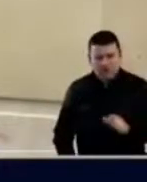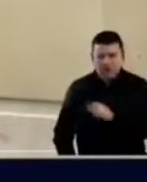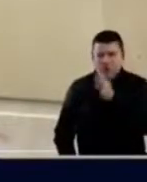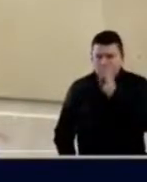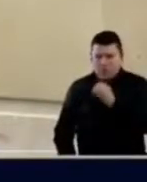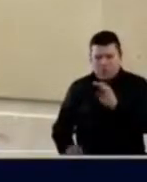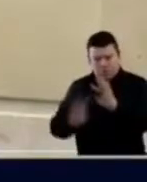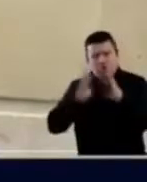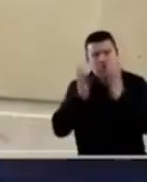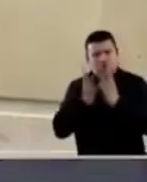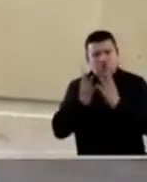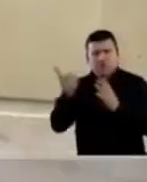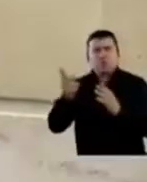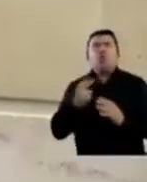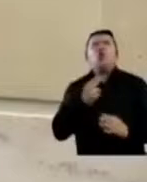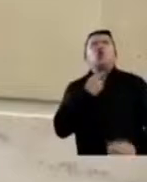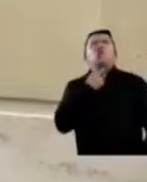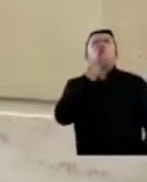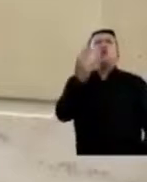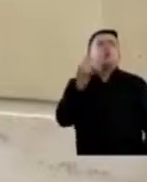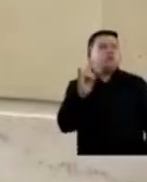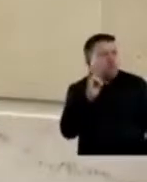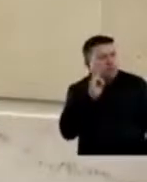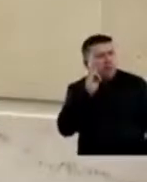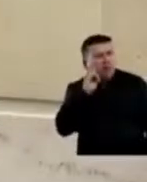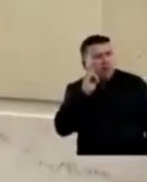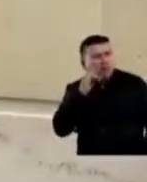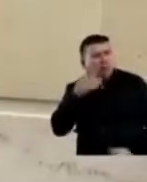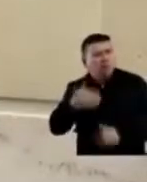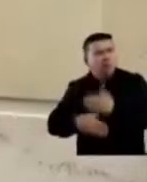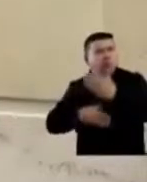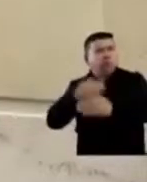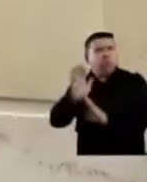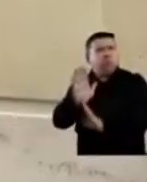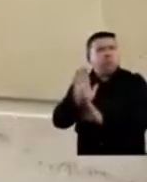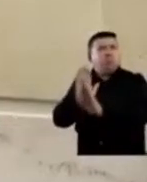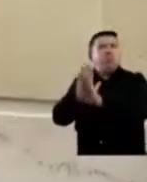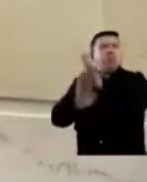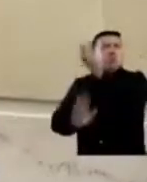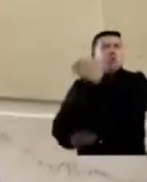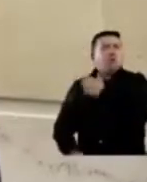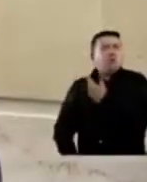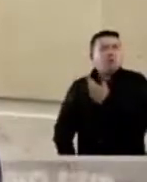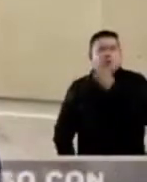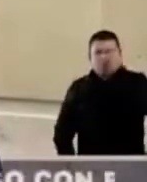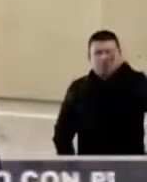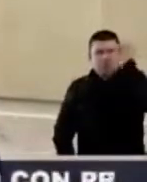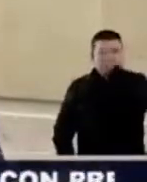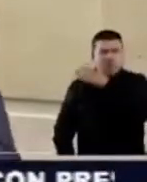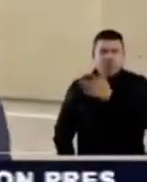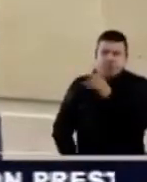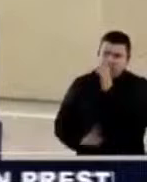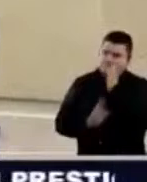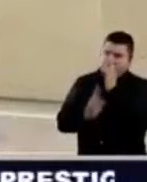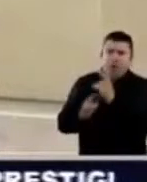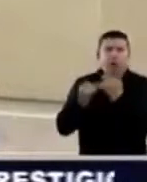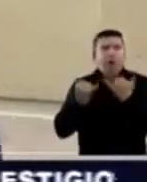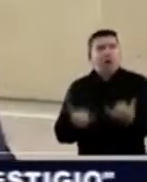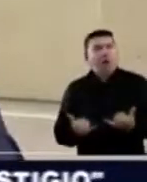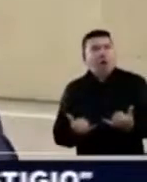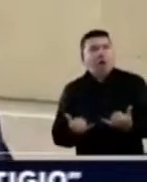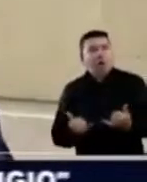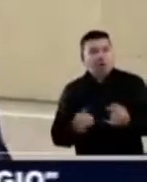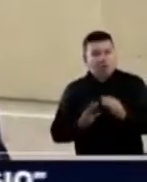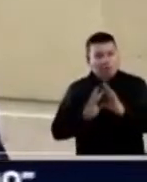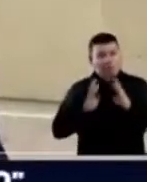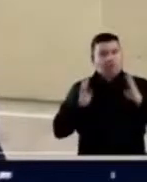me voy a pegar también a los hechos. En el fondo lo que hace el presidente es lo que el presidente dice, pues tiene todo el derecho a decirlo,